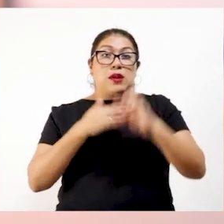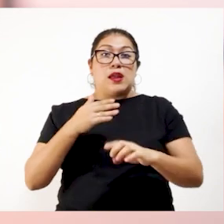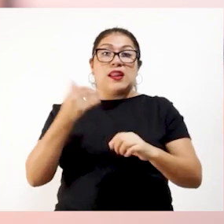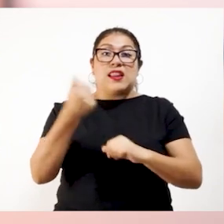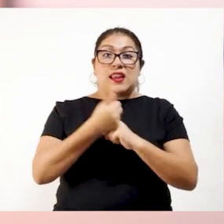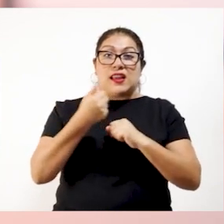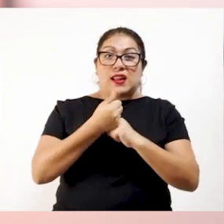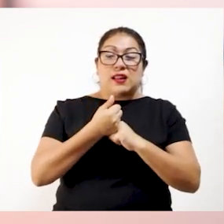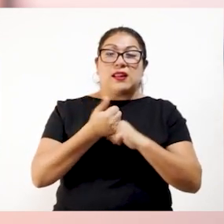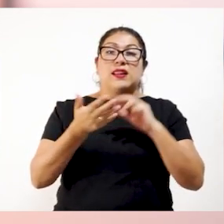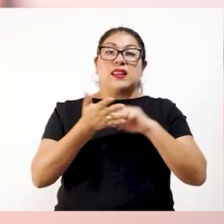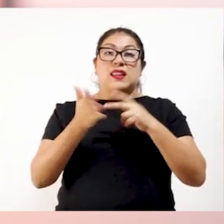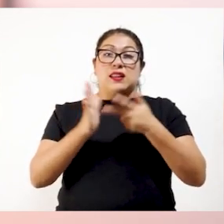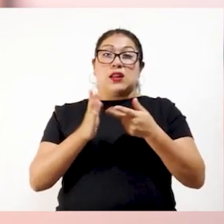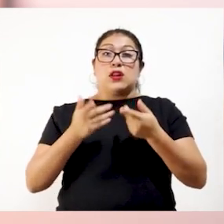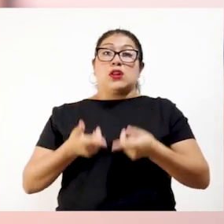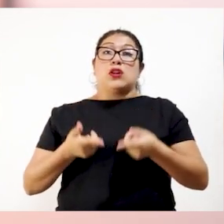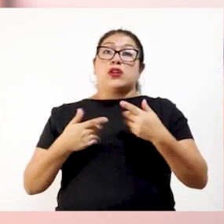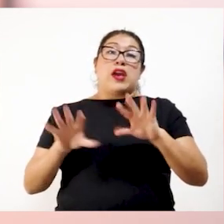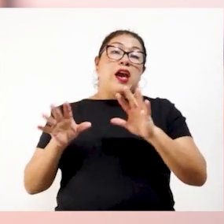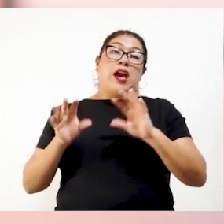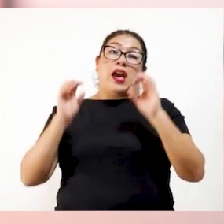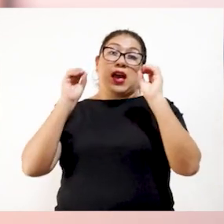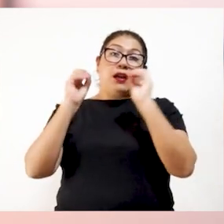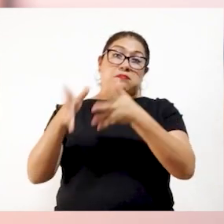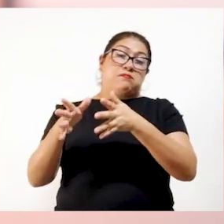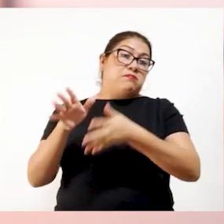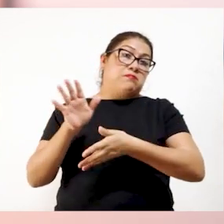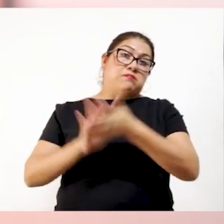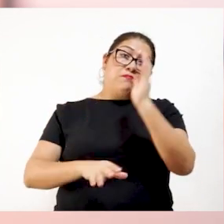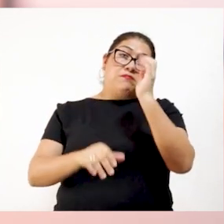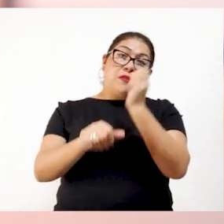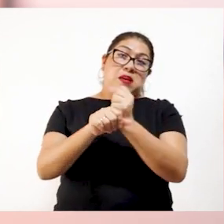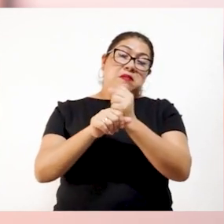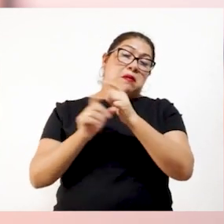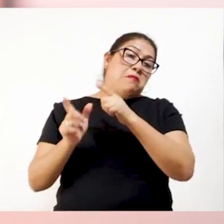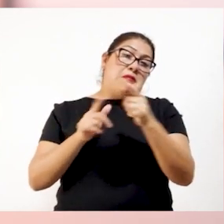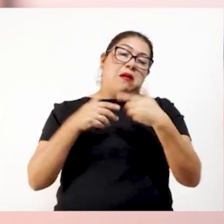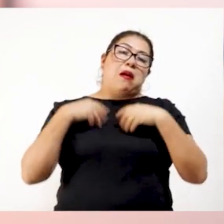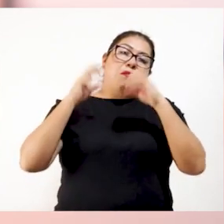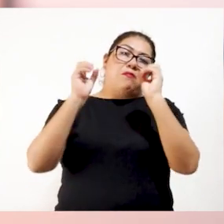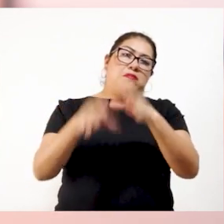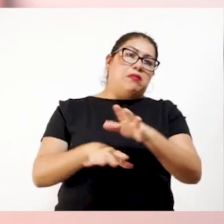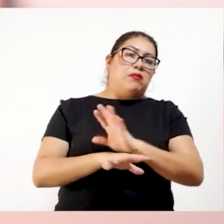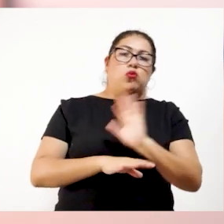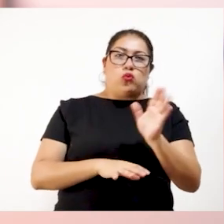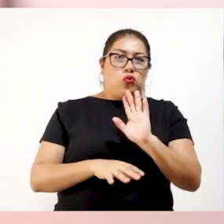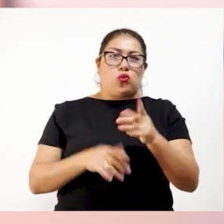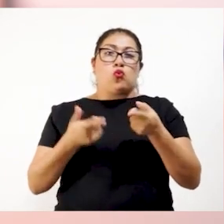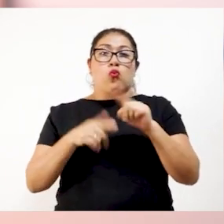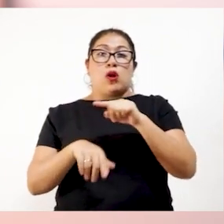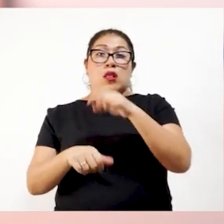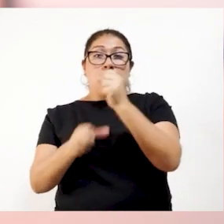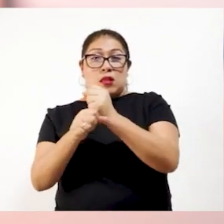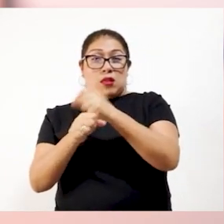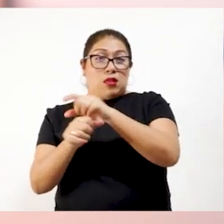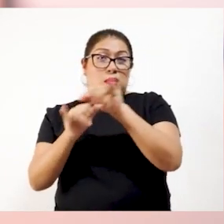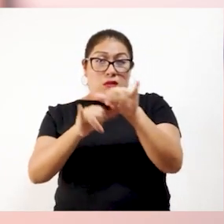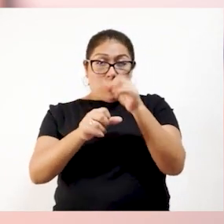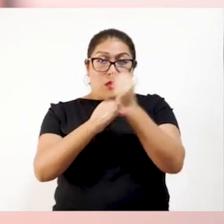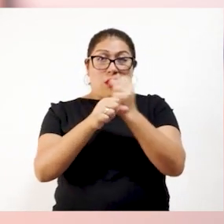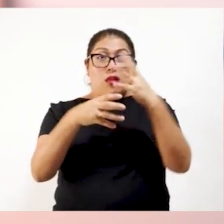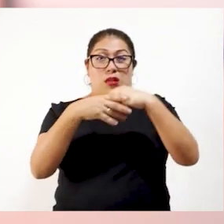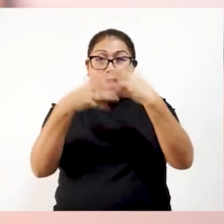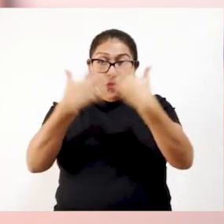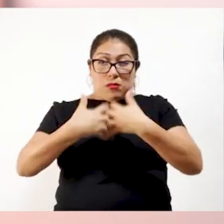programa es que el apoyo no se retira una vez que la persona ya ha encontrado un empleo, sino que durante todo el tiempo que dure ese